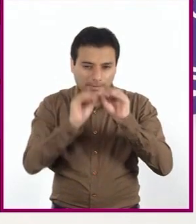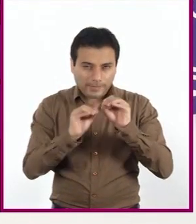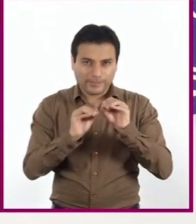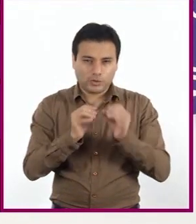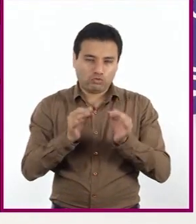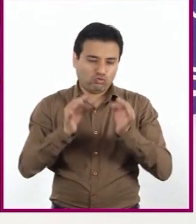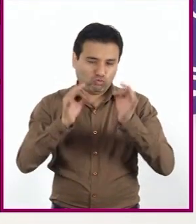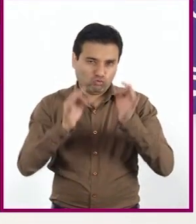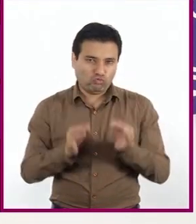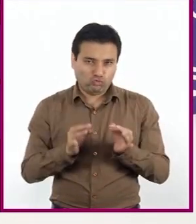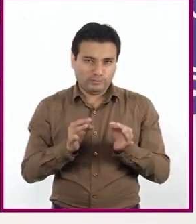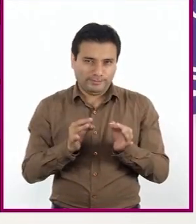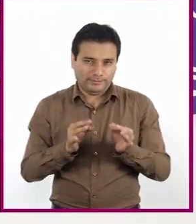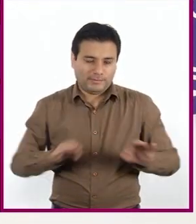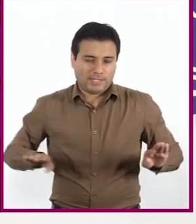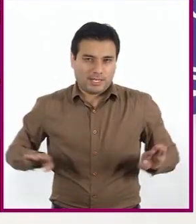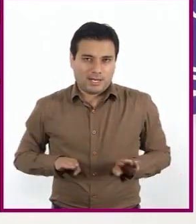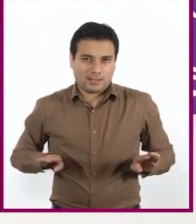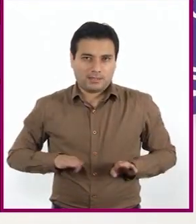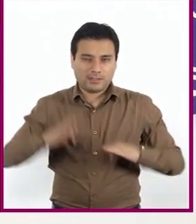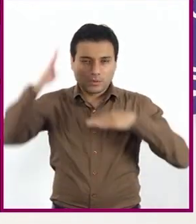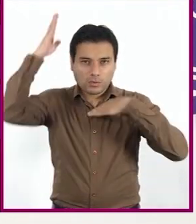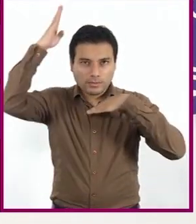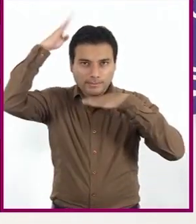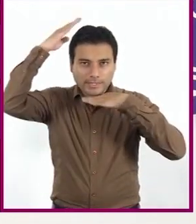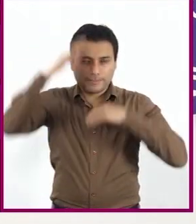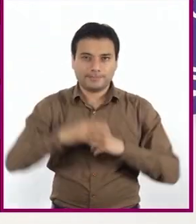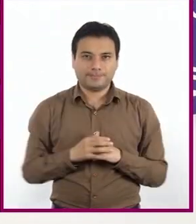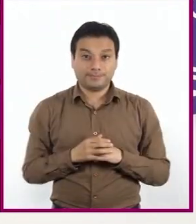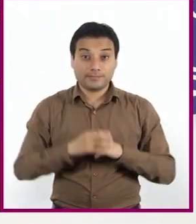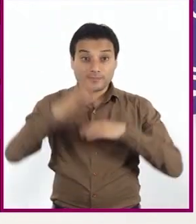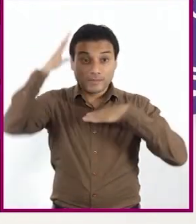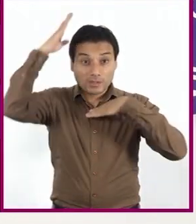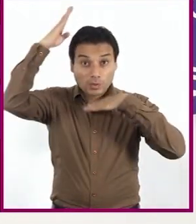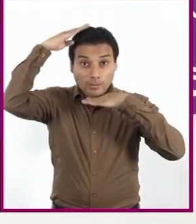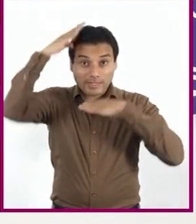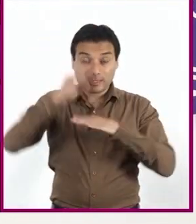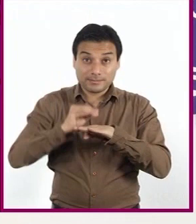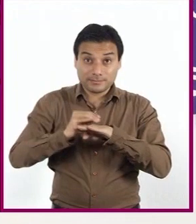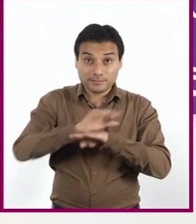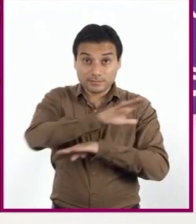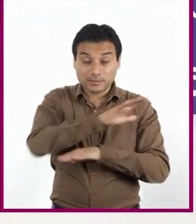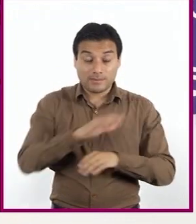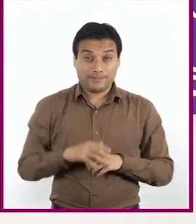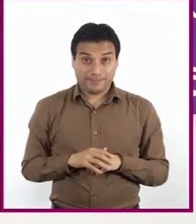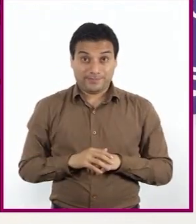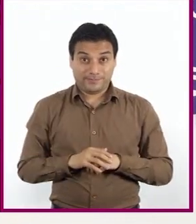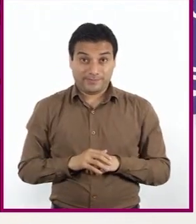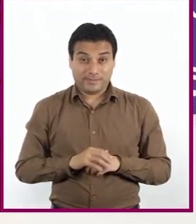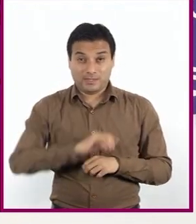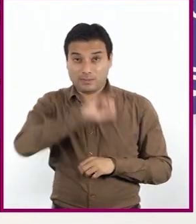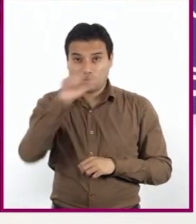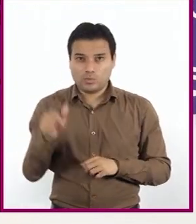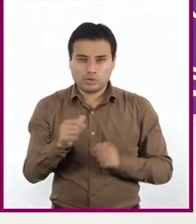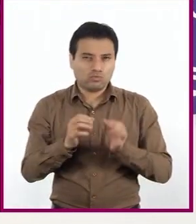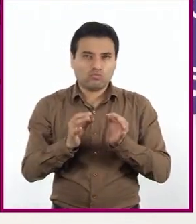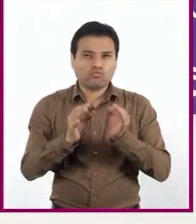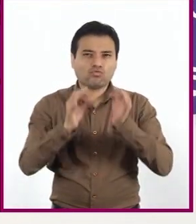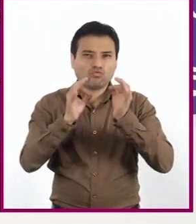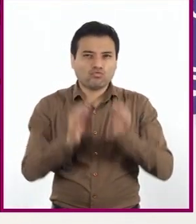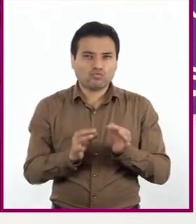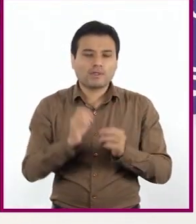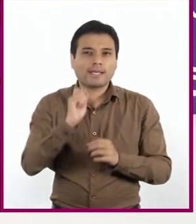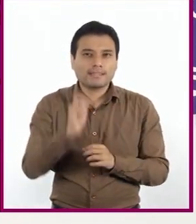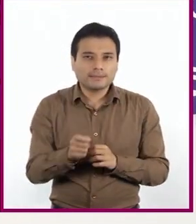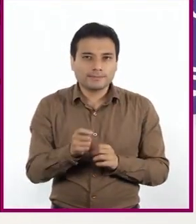olmecas. La influencia de los olmecas en Mesoamérica no solo se hizo presente en la hechura